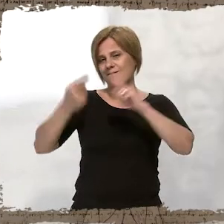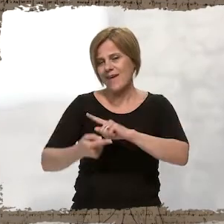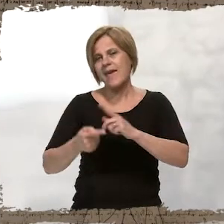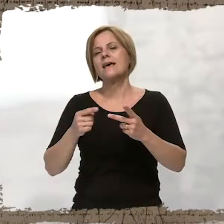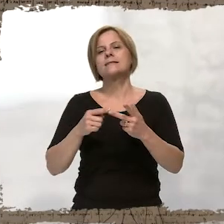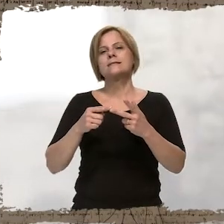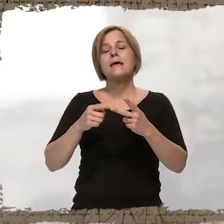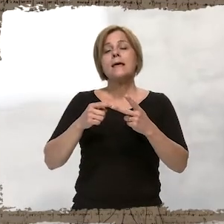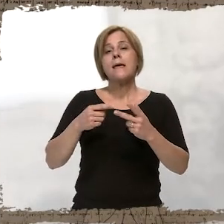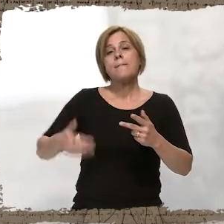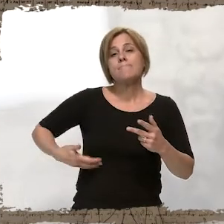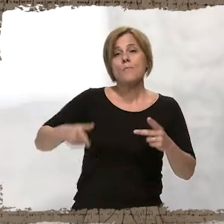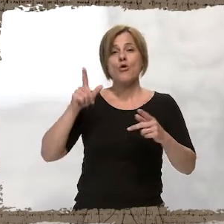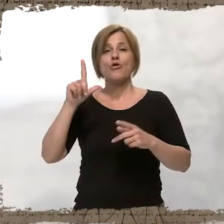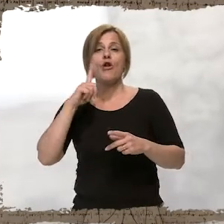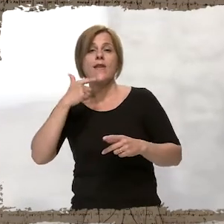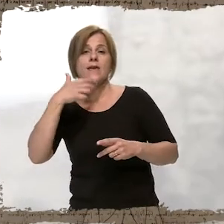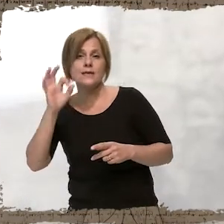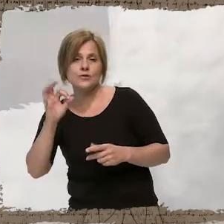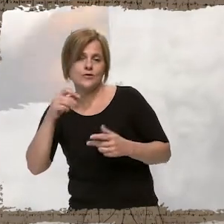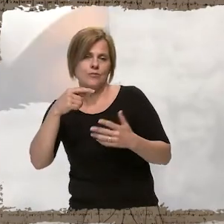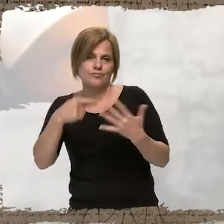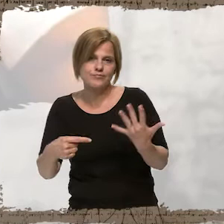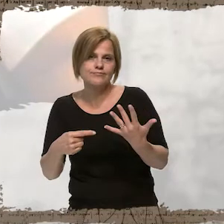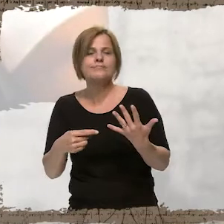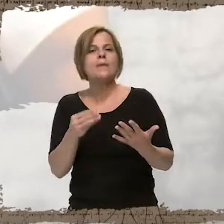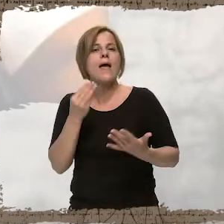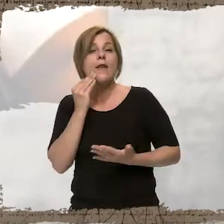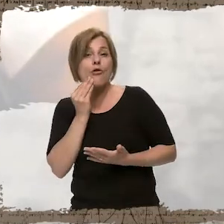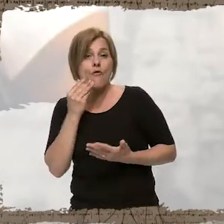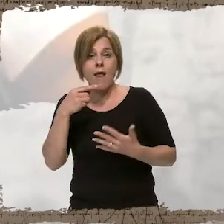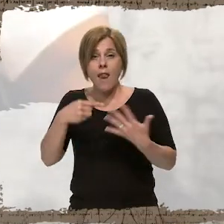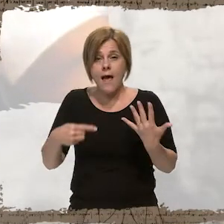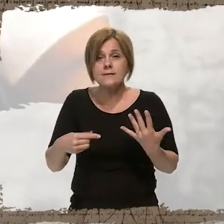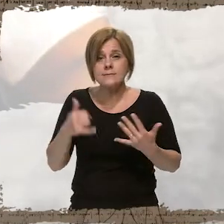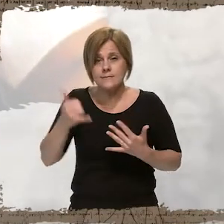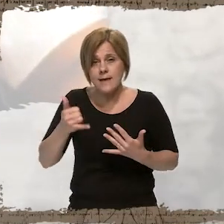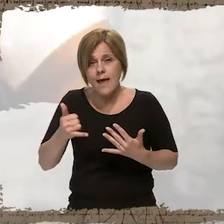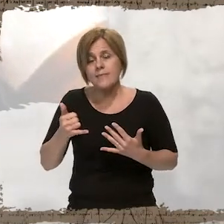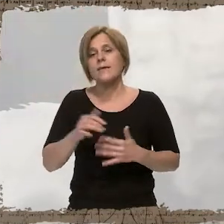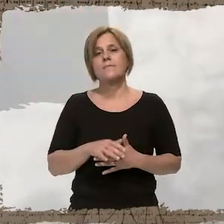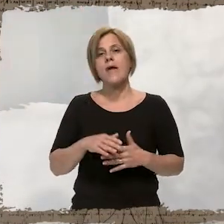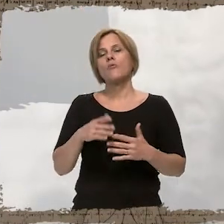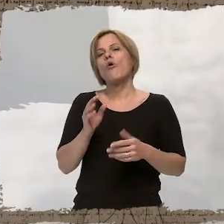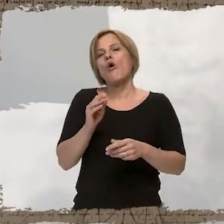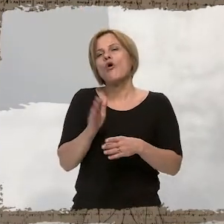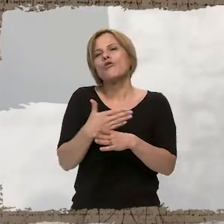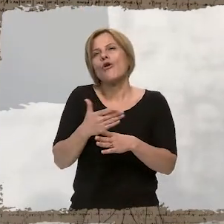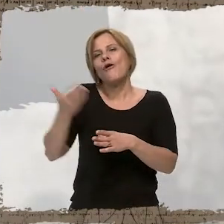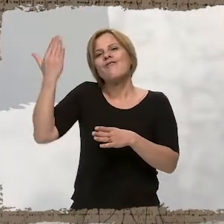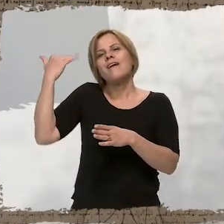y dailan kifki y el mono liso algunos guiones para televisión y las novelas de corte autobiográfico